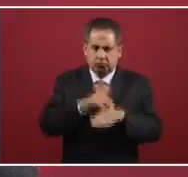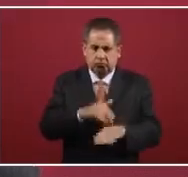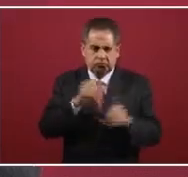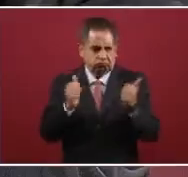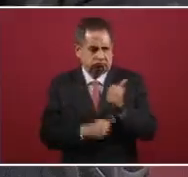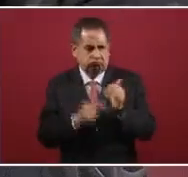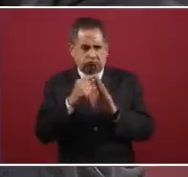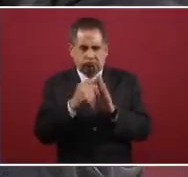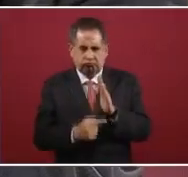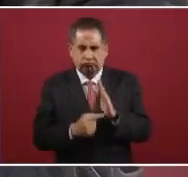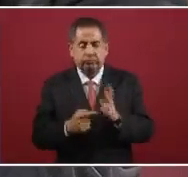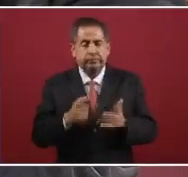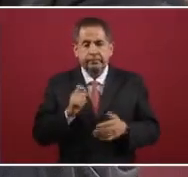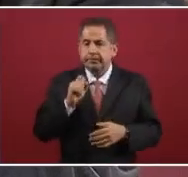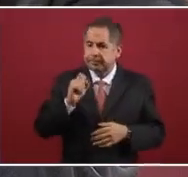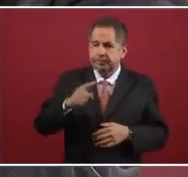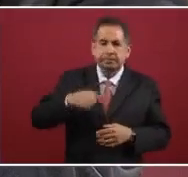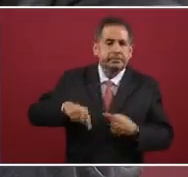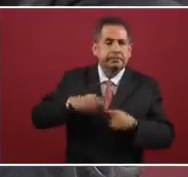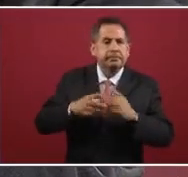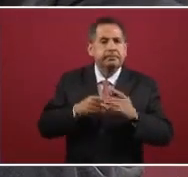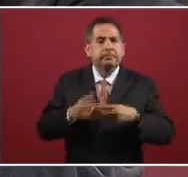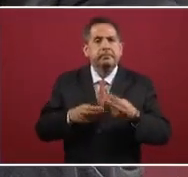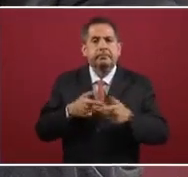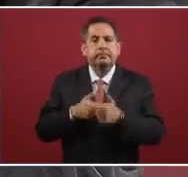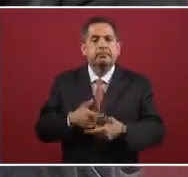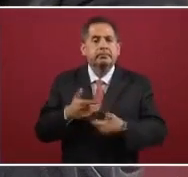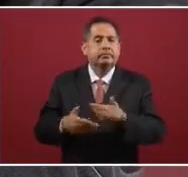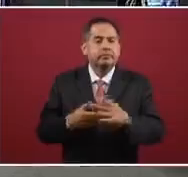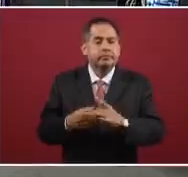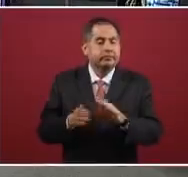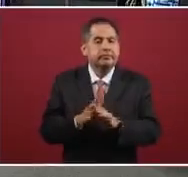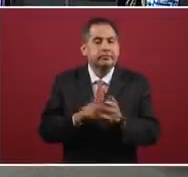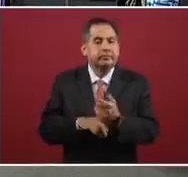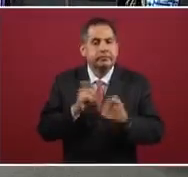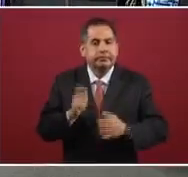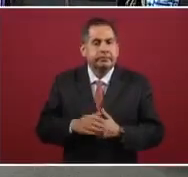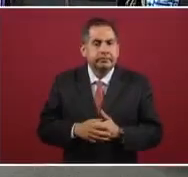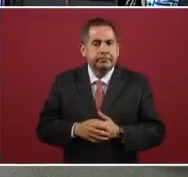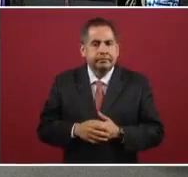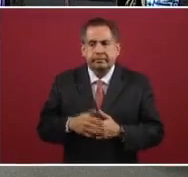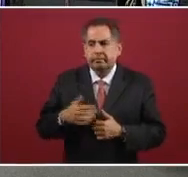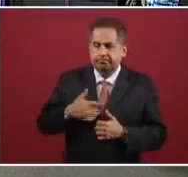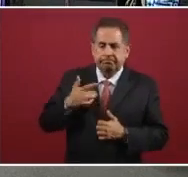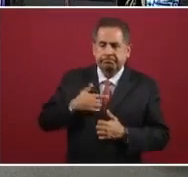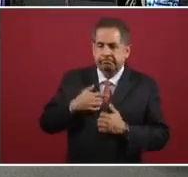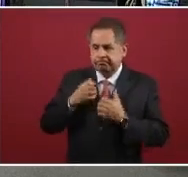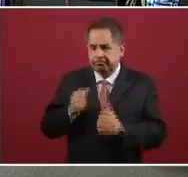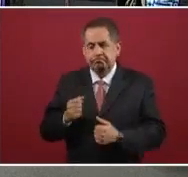y todo lo que vamos a ir logrando pues es con el convencimiento.